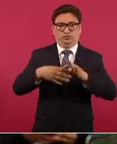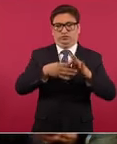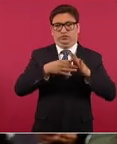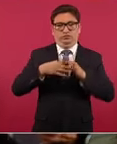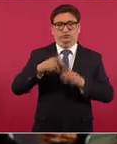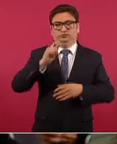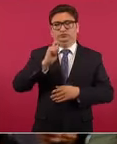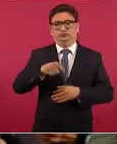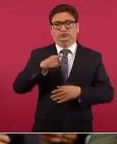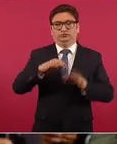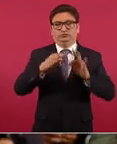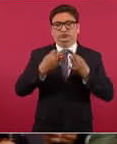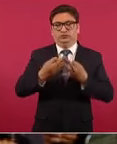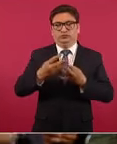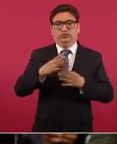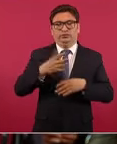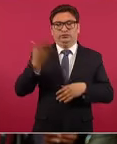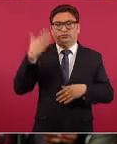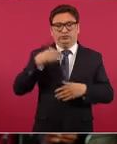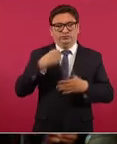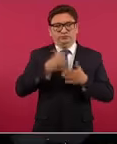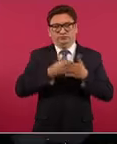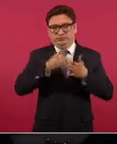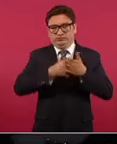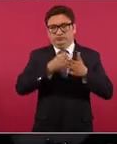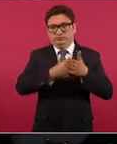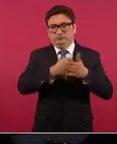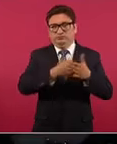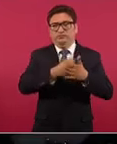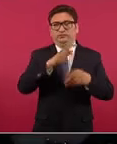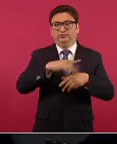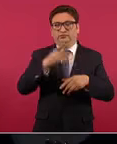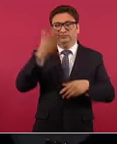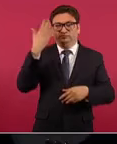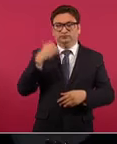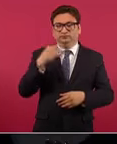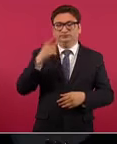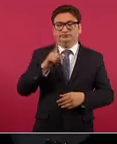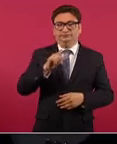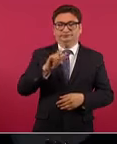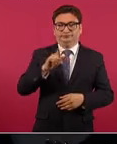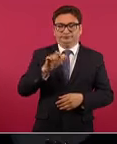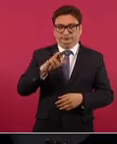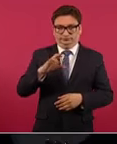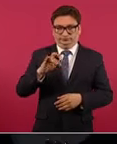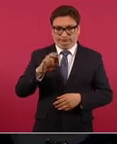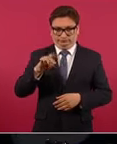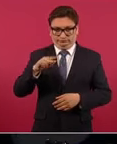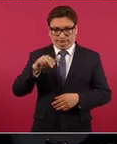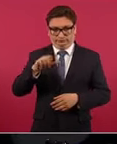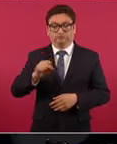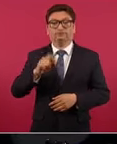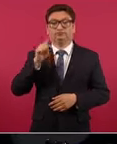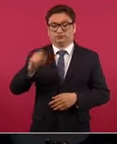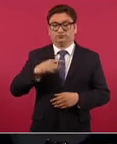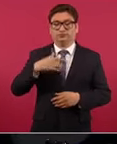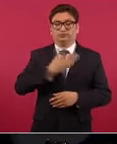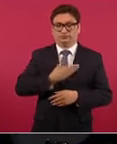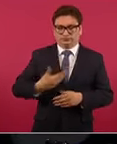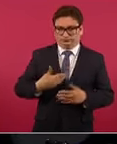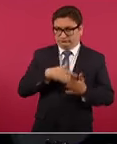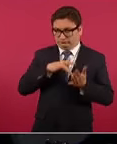un modelo que fue a contracorriente desde que dejo lázaro cárdenas la presidencia de la república en el presidente que más apoyó